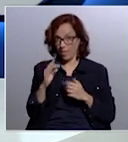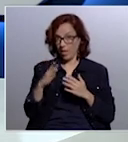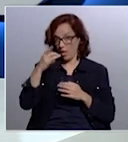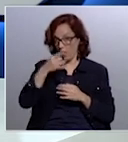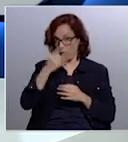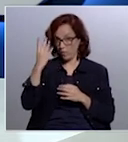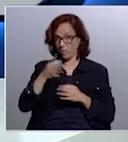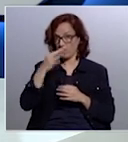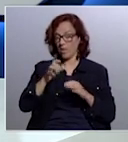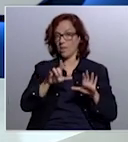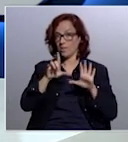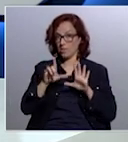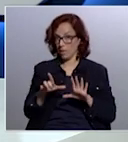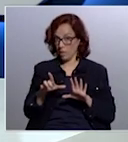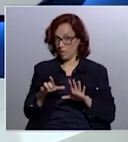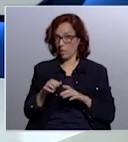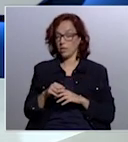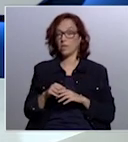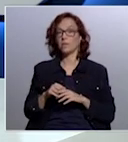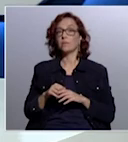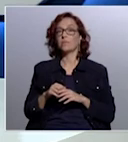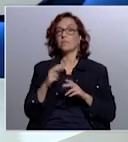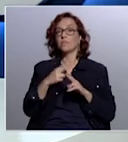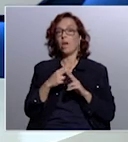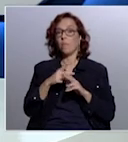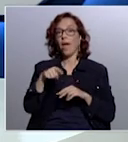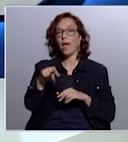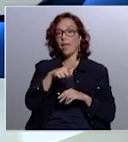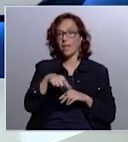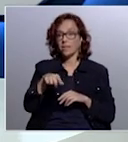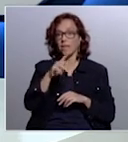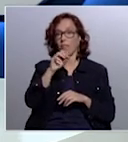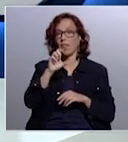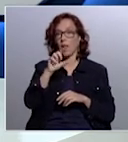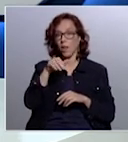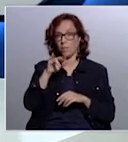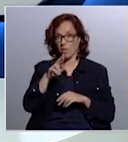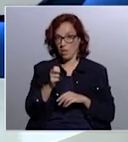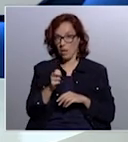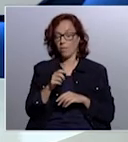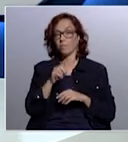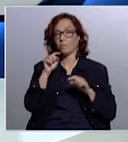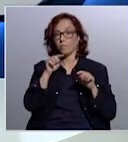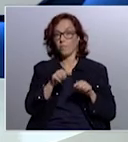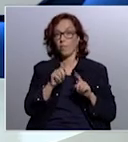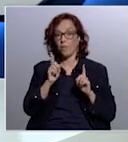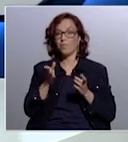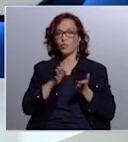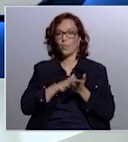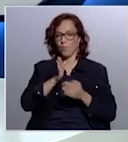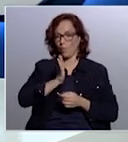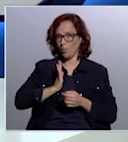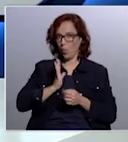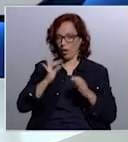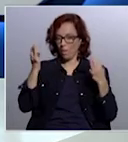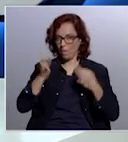7 y lo hacemos con un tercer ciclo de ellas en la de mira hay un teatro con perspectiva de género que si bien atraviesa la temporada tiene un